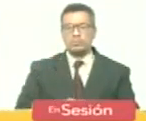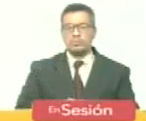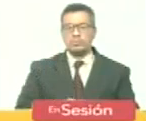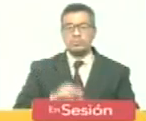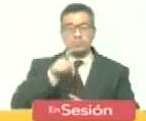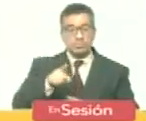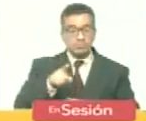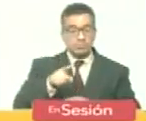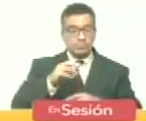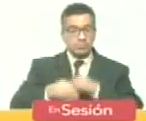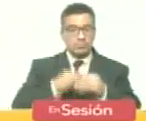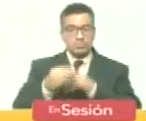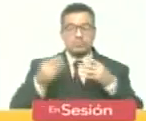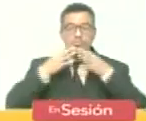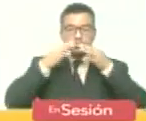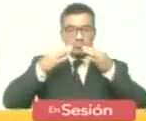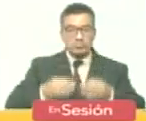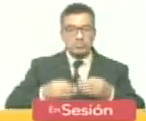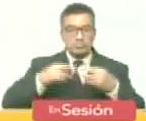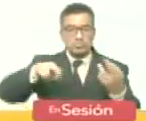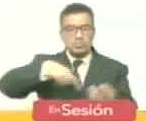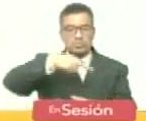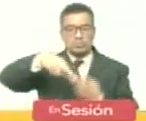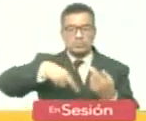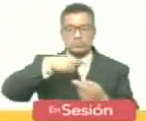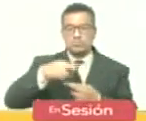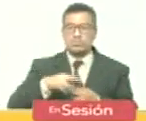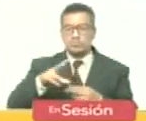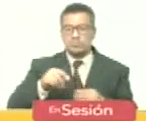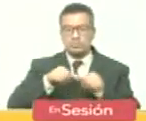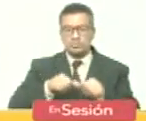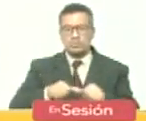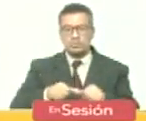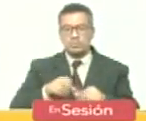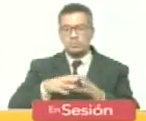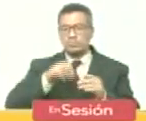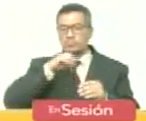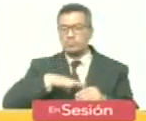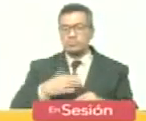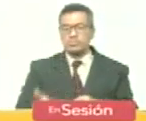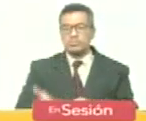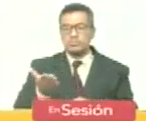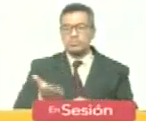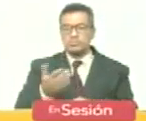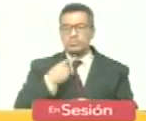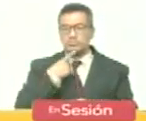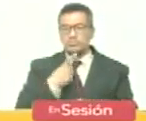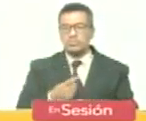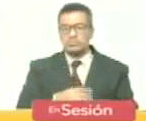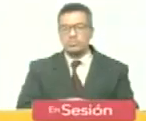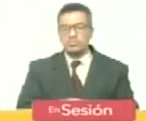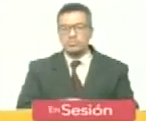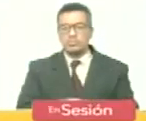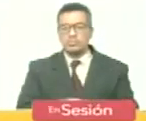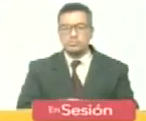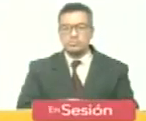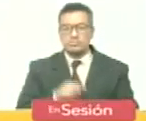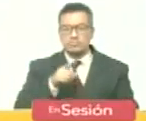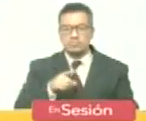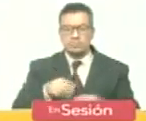Este acontecimiento verdaderamente revolucionario es lo que marca una reseña histórica importante para señalar que precisamente